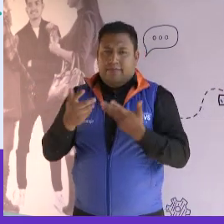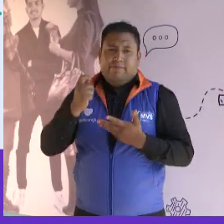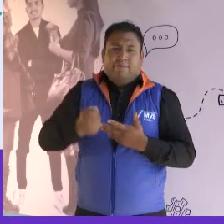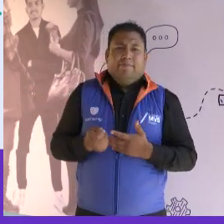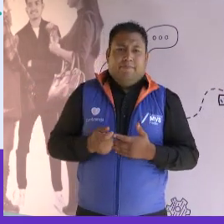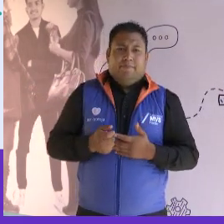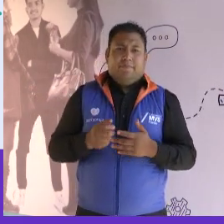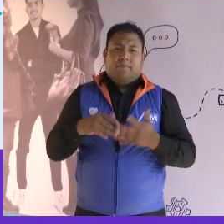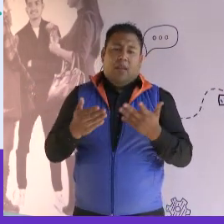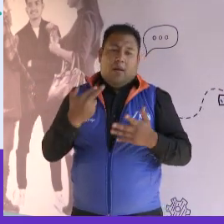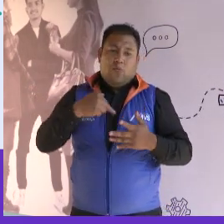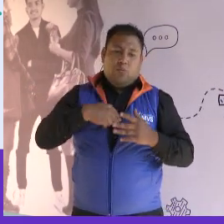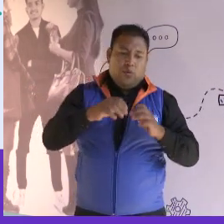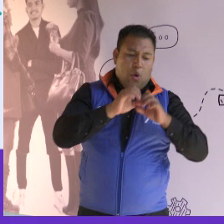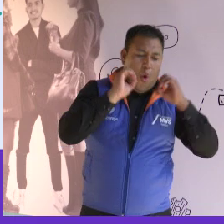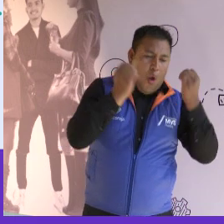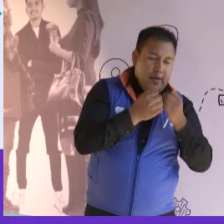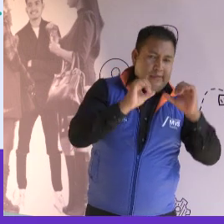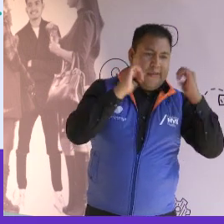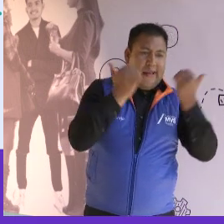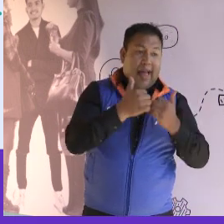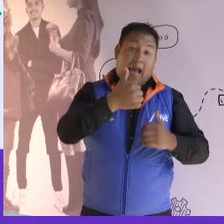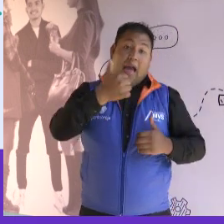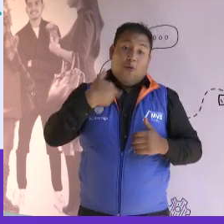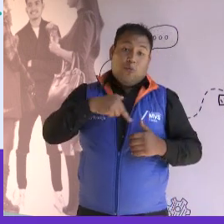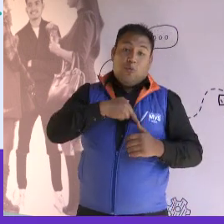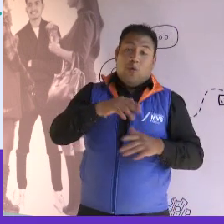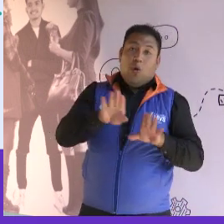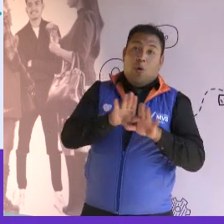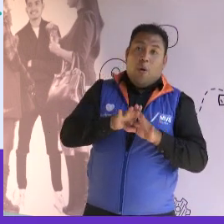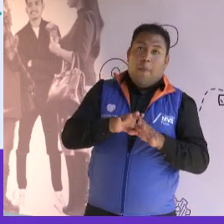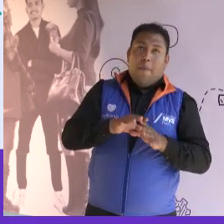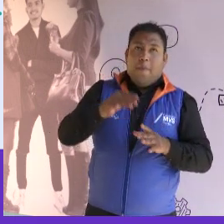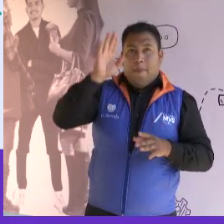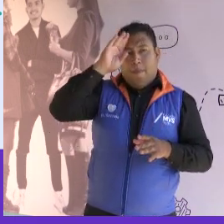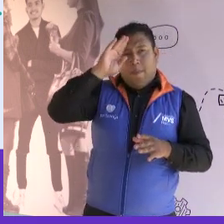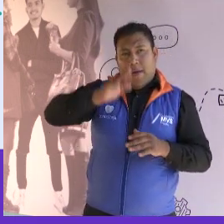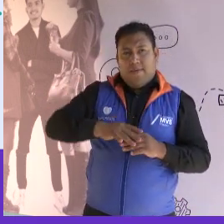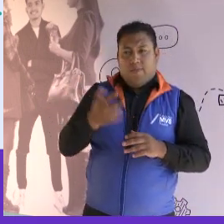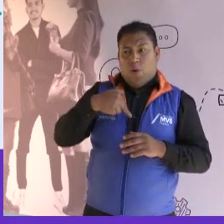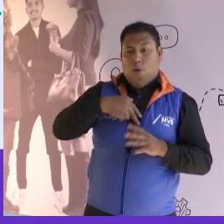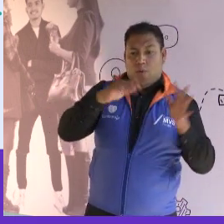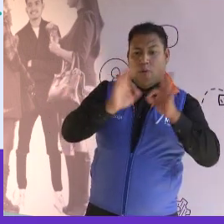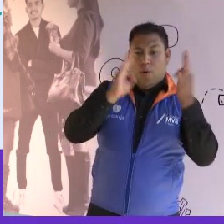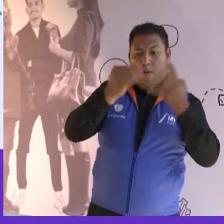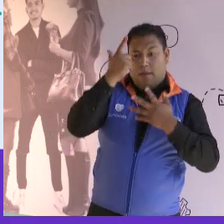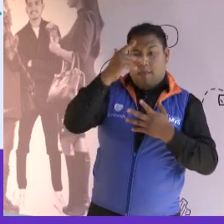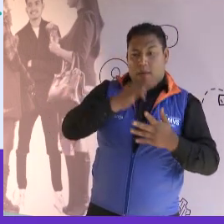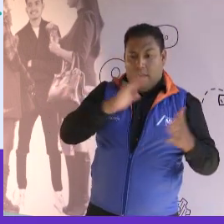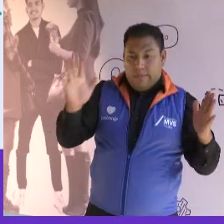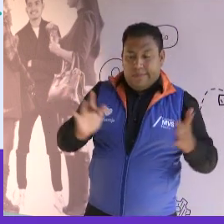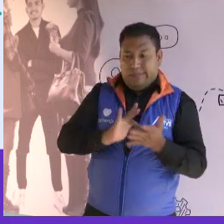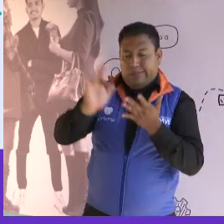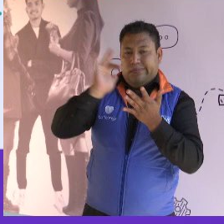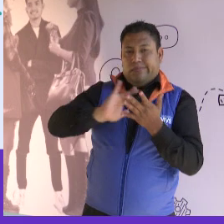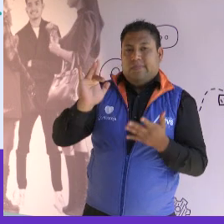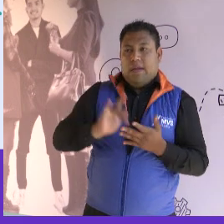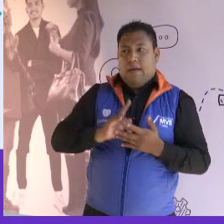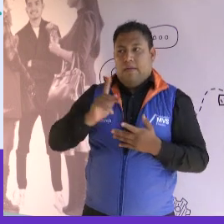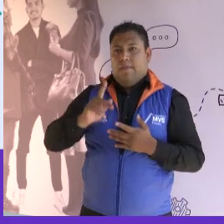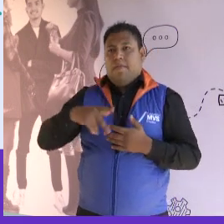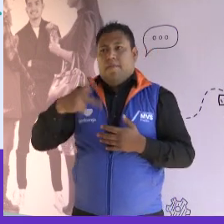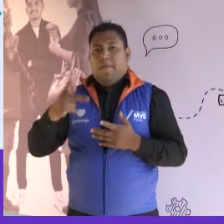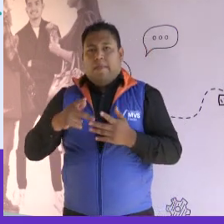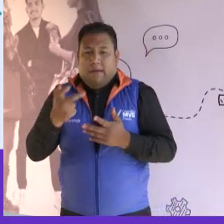propio modelo de intervención y eso origina que se hagan proyectos como muy padres. Pero cuando, por ejemplo,